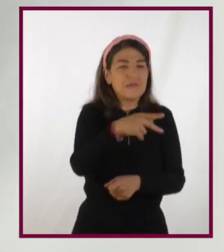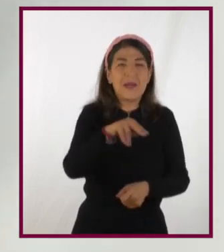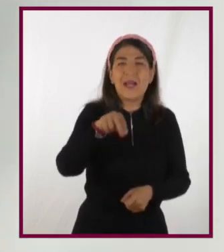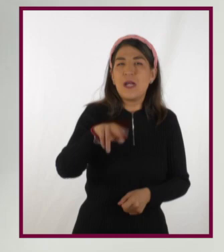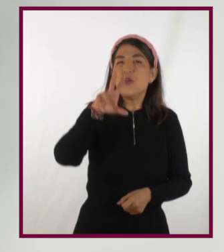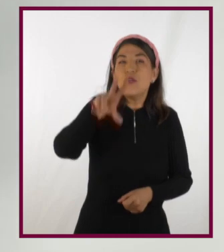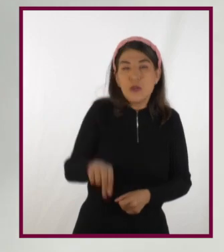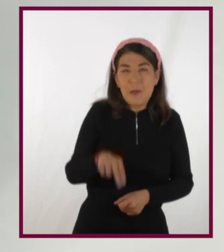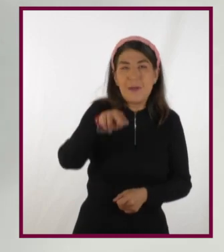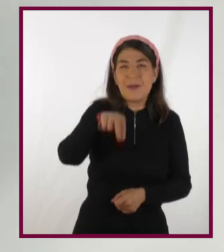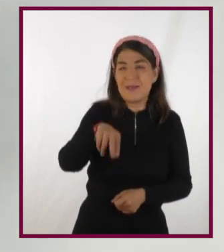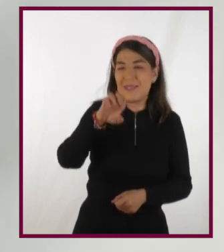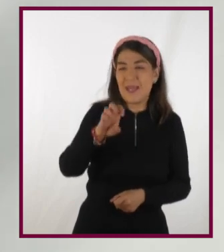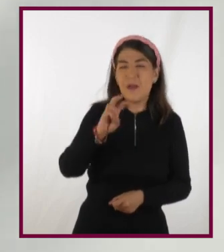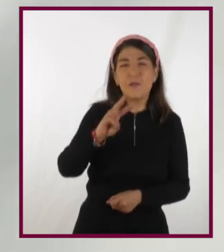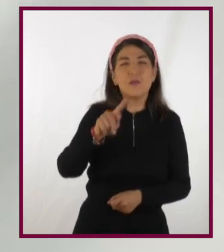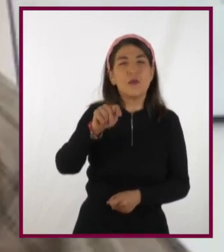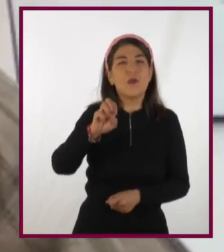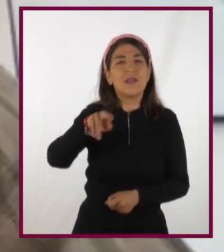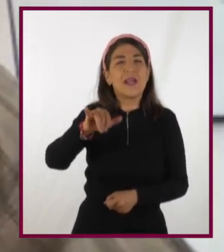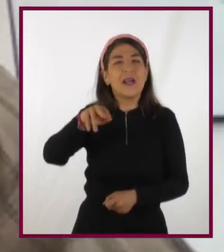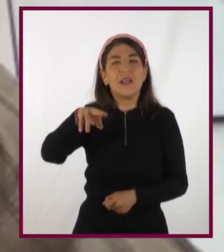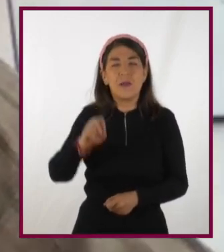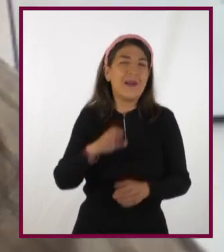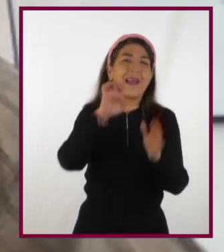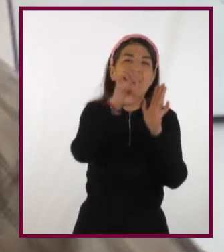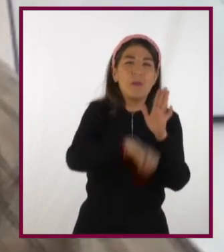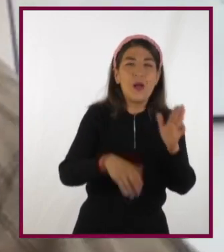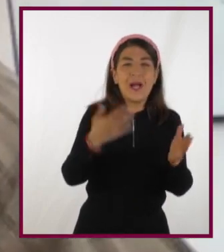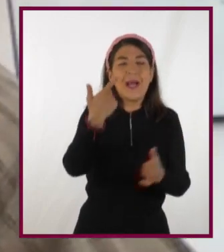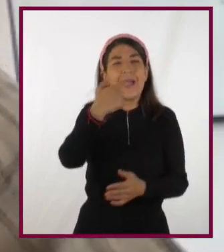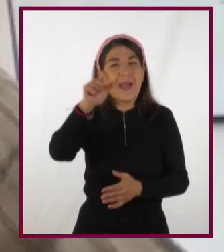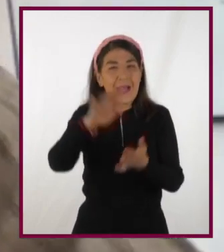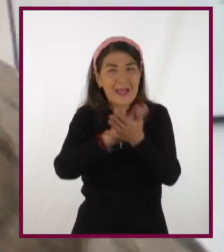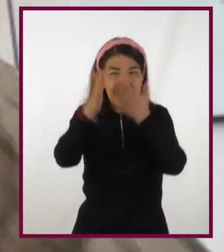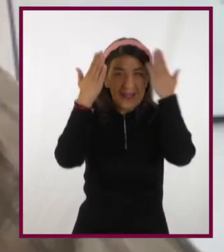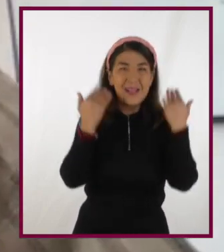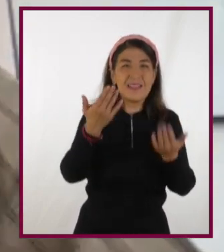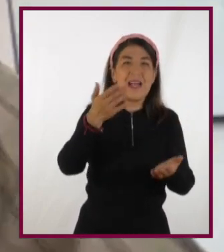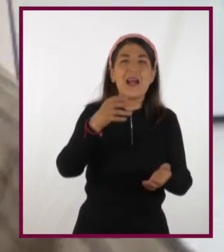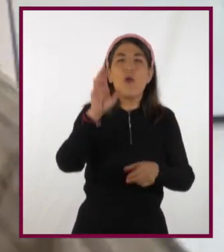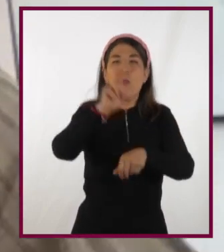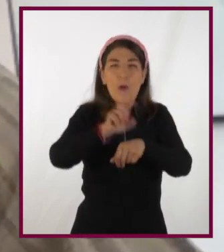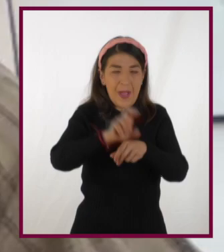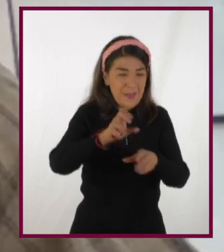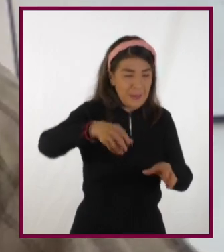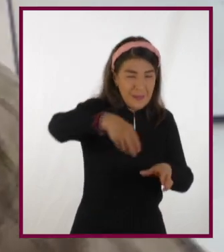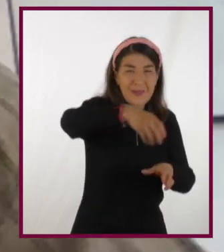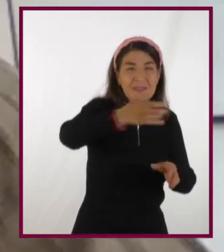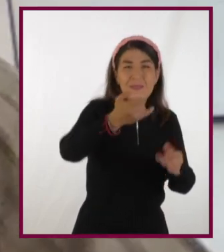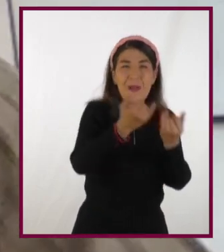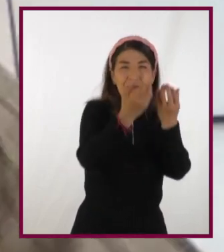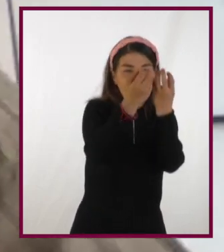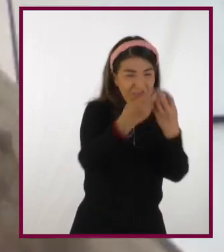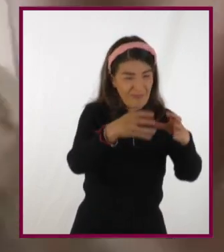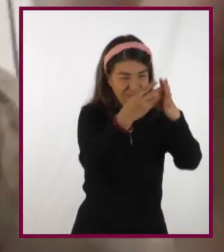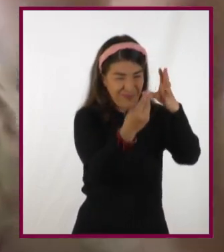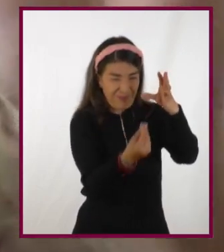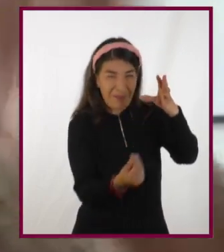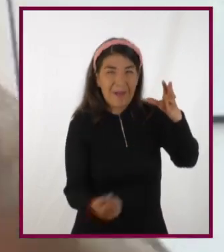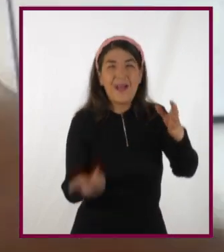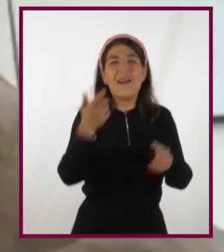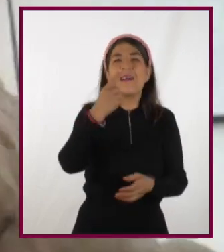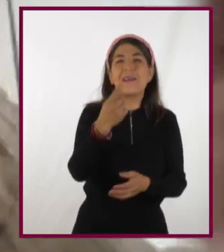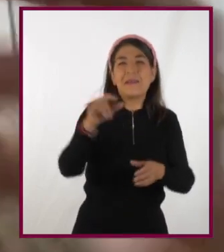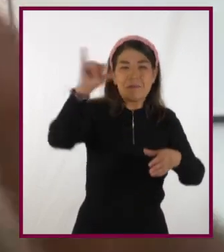no newtonianos, por ejemplo, los geles, muchas pinturas, la clara de huevo, la catsup, el shampoo, entre otras